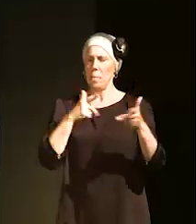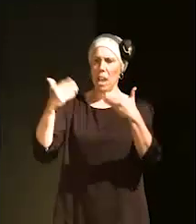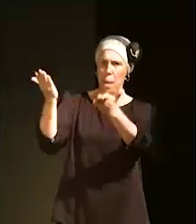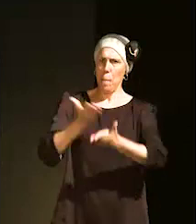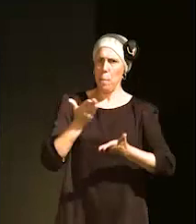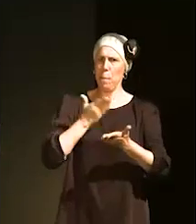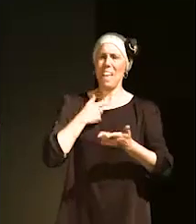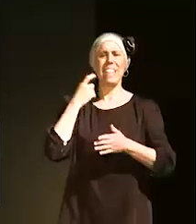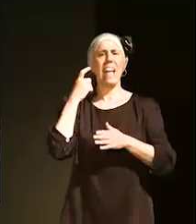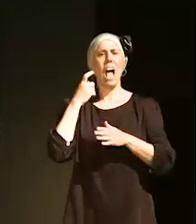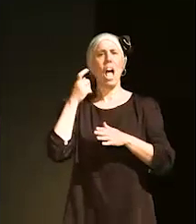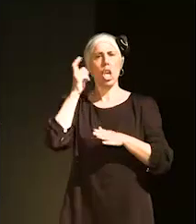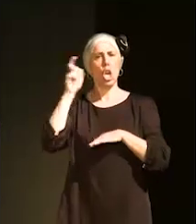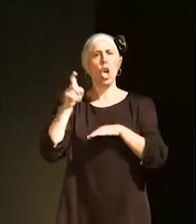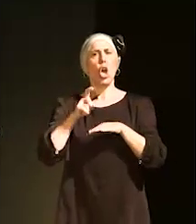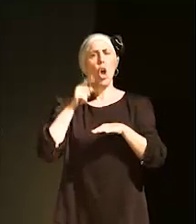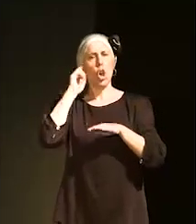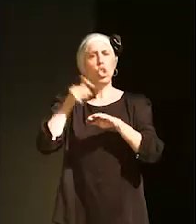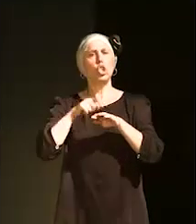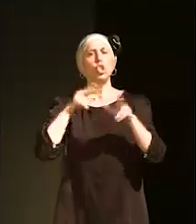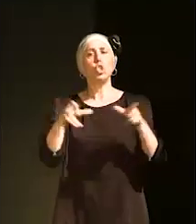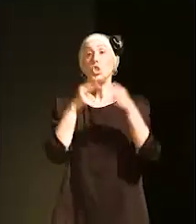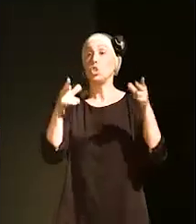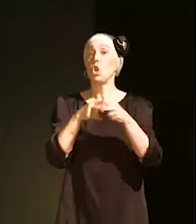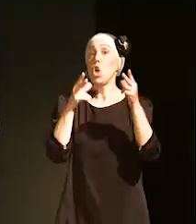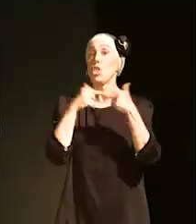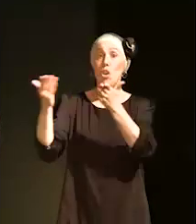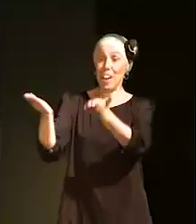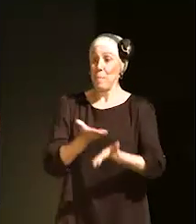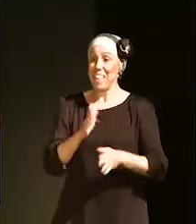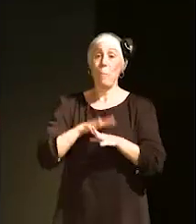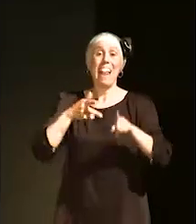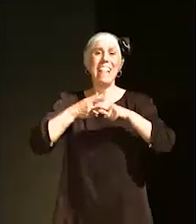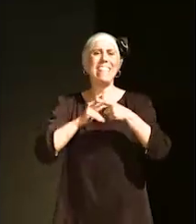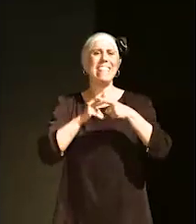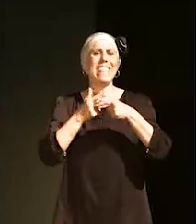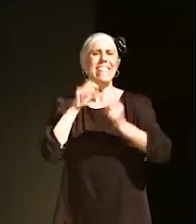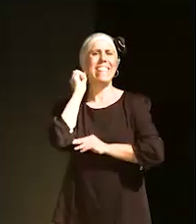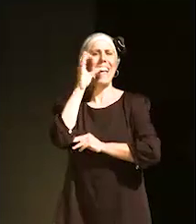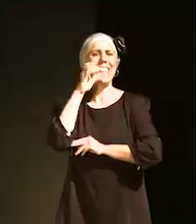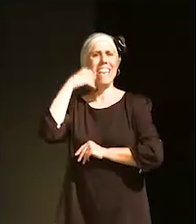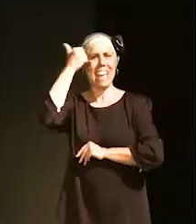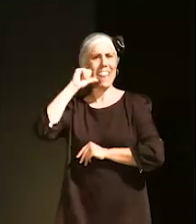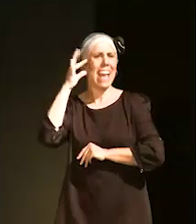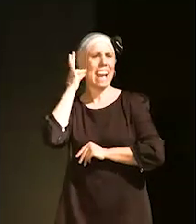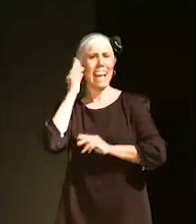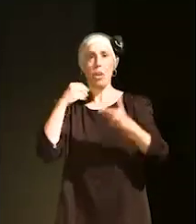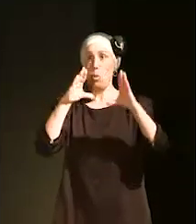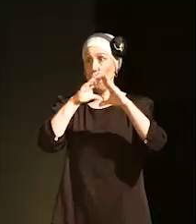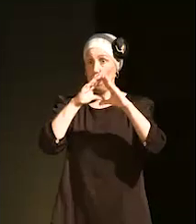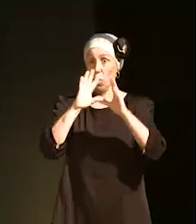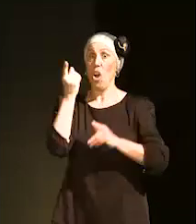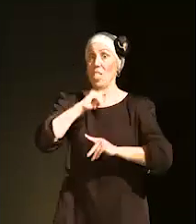feminista silvia trujillo para que facilitara talleres de género y de feminismo y a mí pues para el